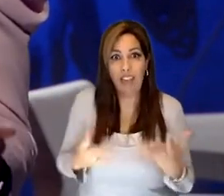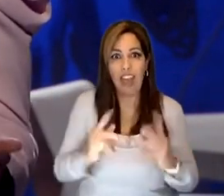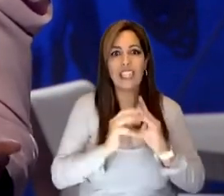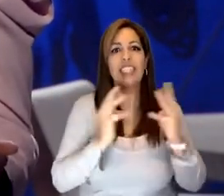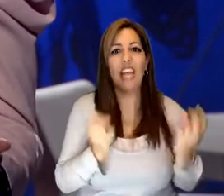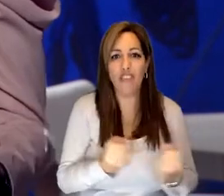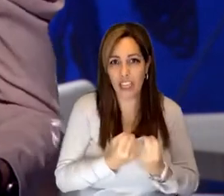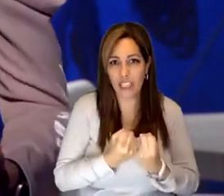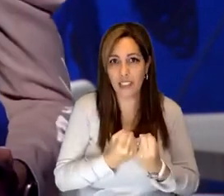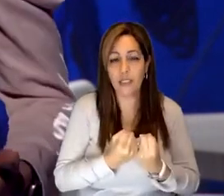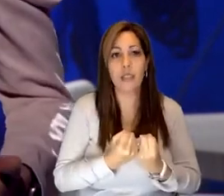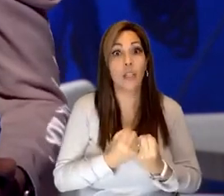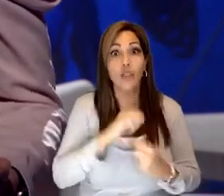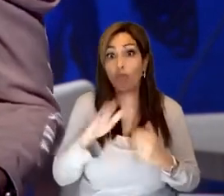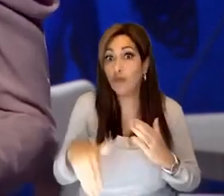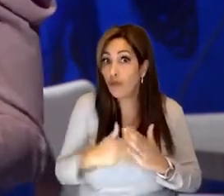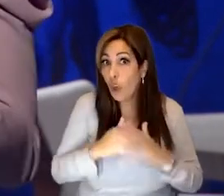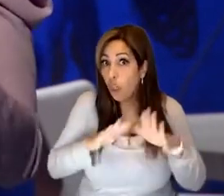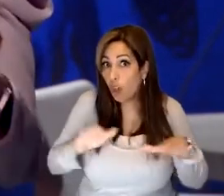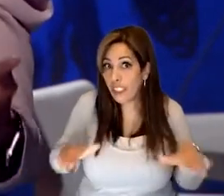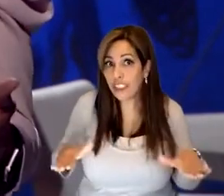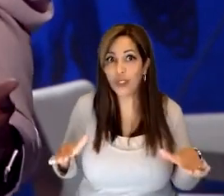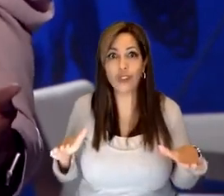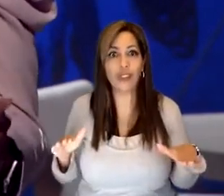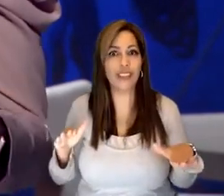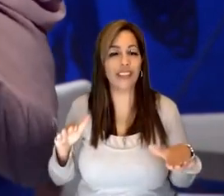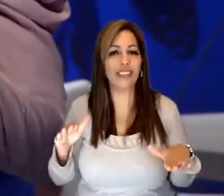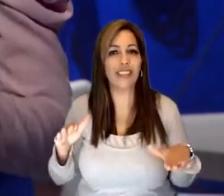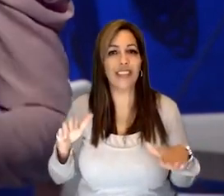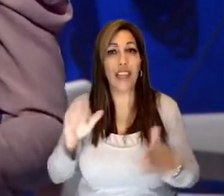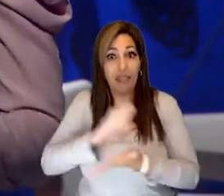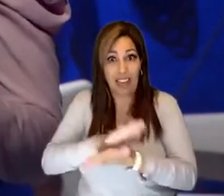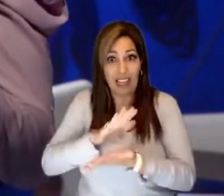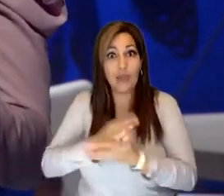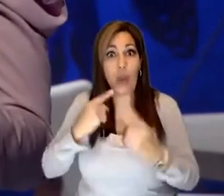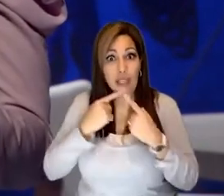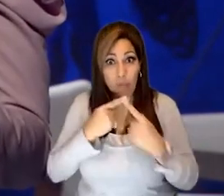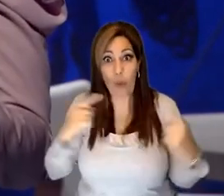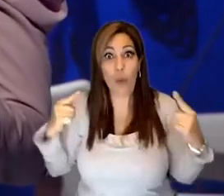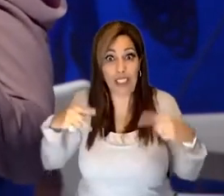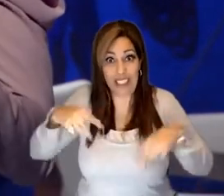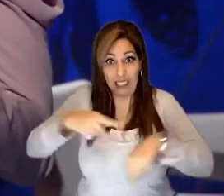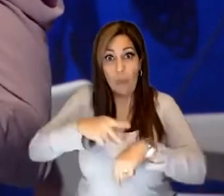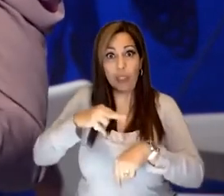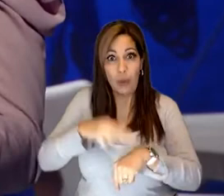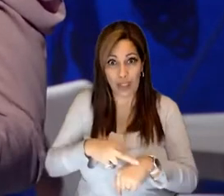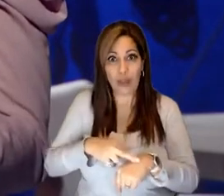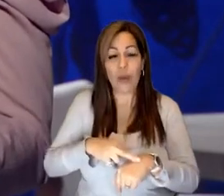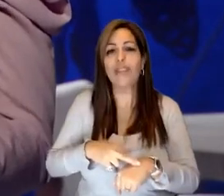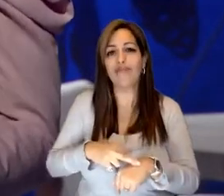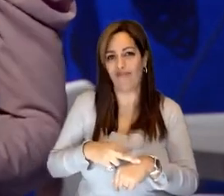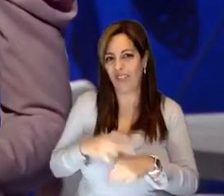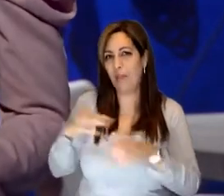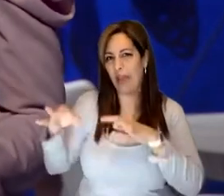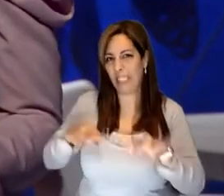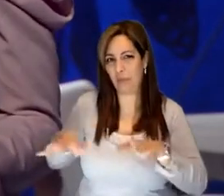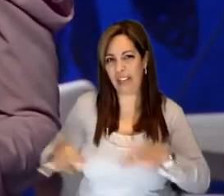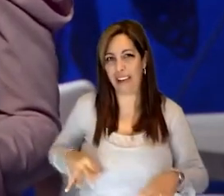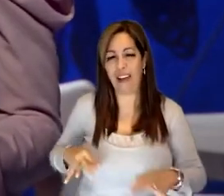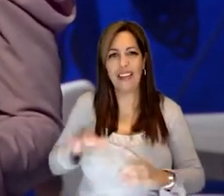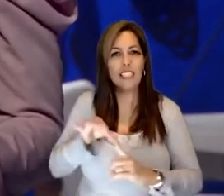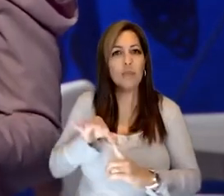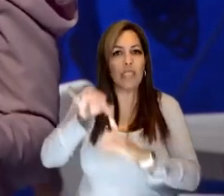ofreciendo talleres tanto a todos los niños y niñas de las escuelas públicas de Puerto Rico y les van a estar hablando sobre la